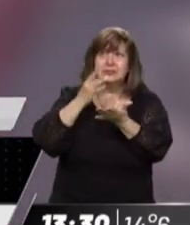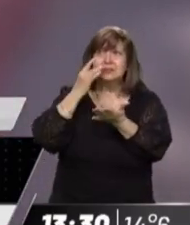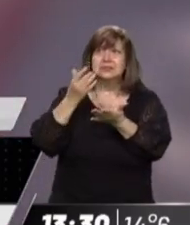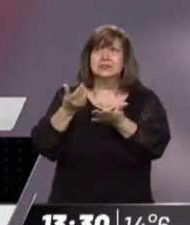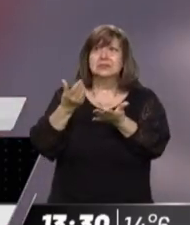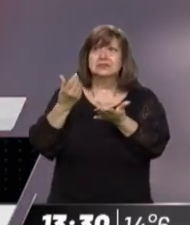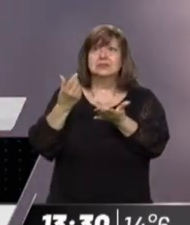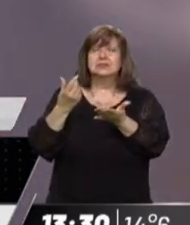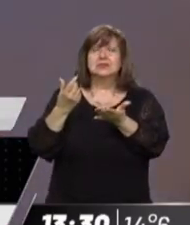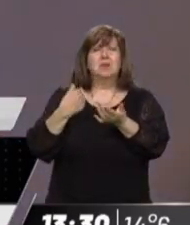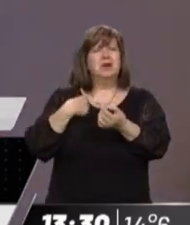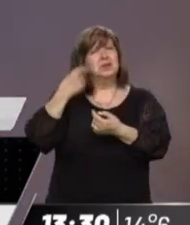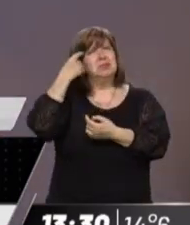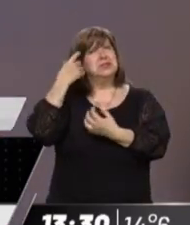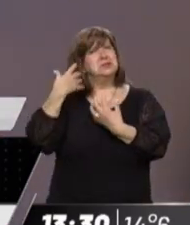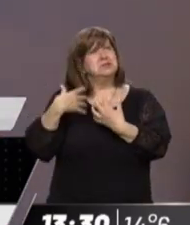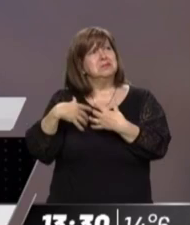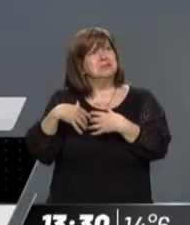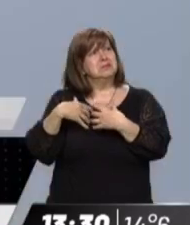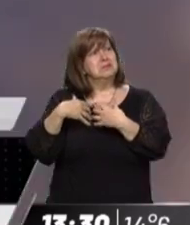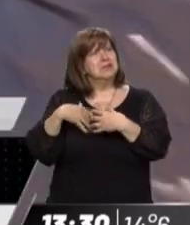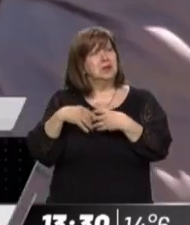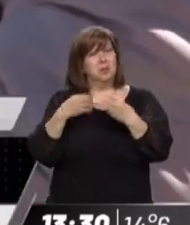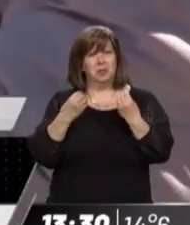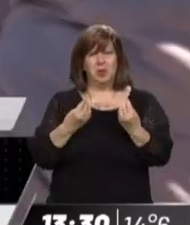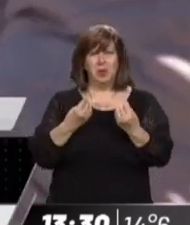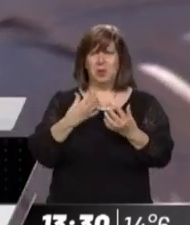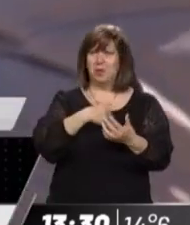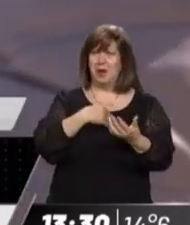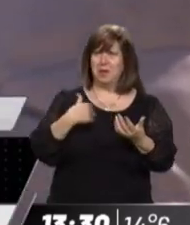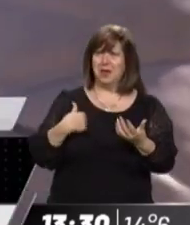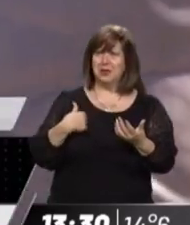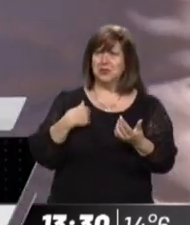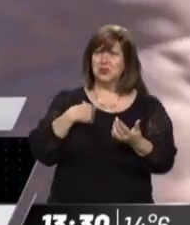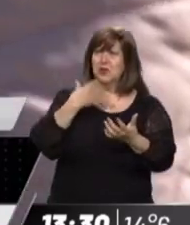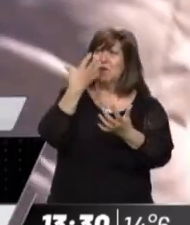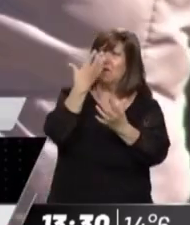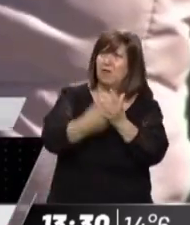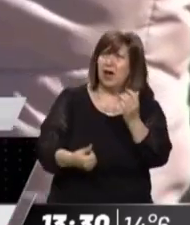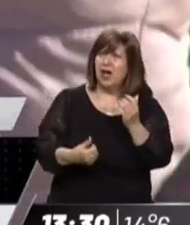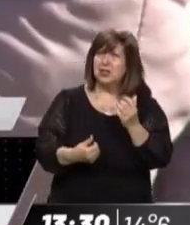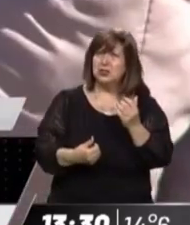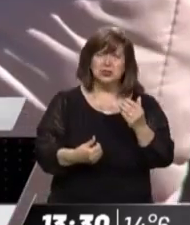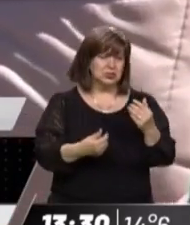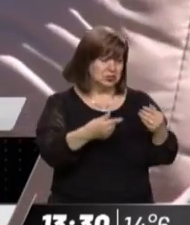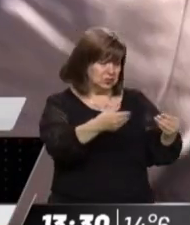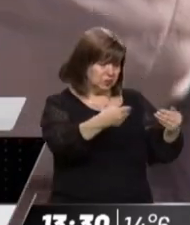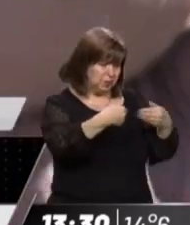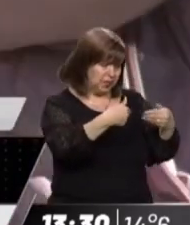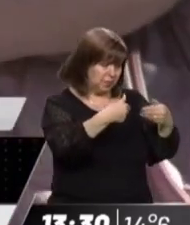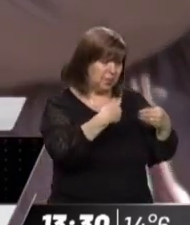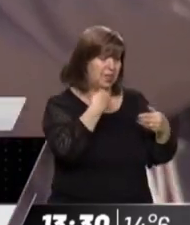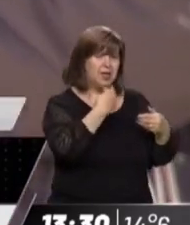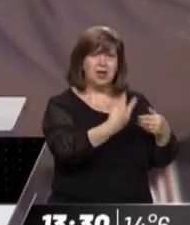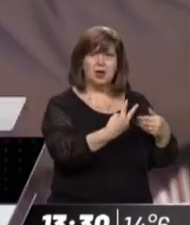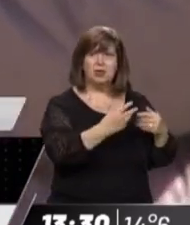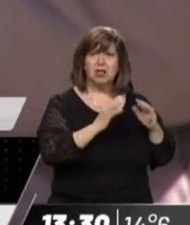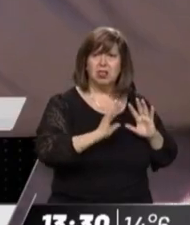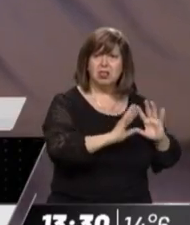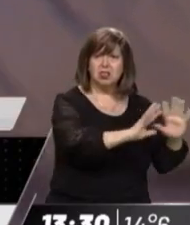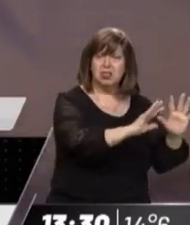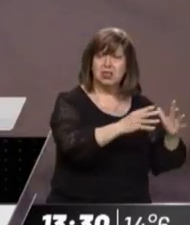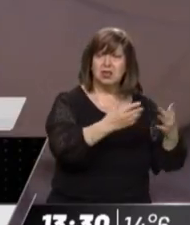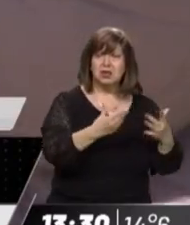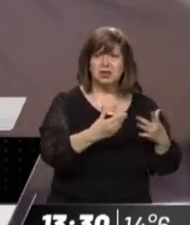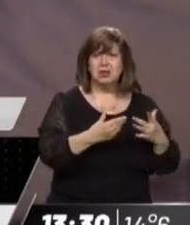que fallaba como mamá, que no les podía dar lo que ellos me pedían y me frustraban. Y al frustrarme me